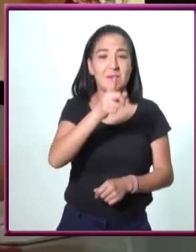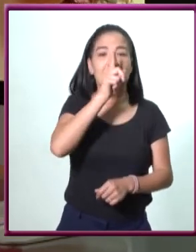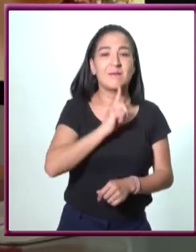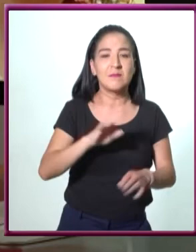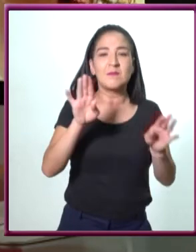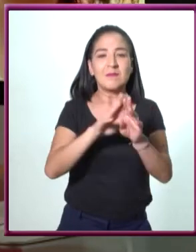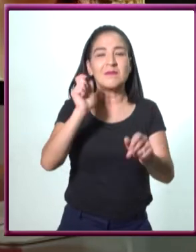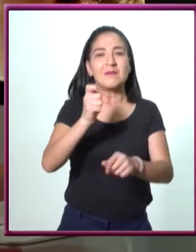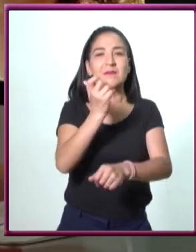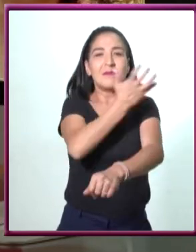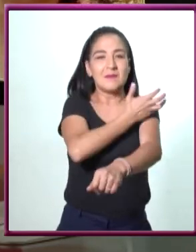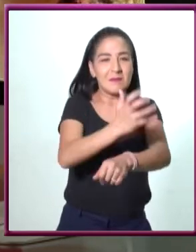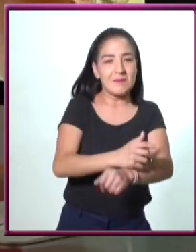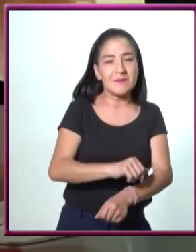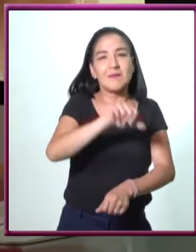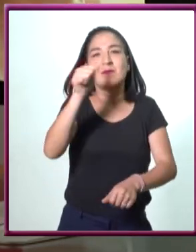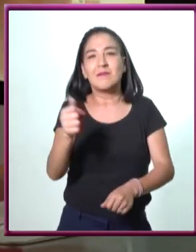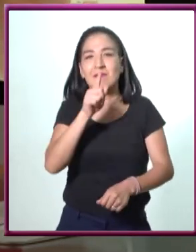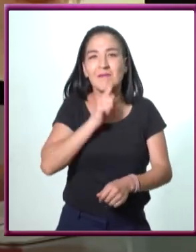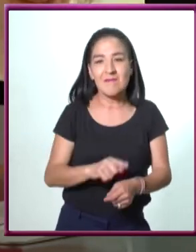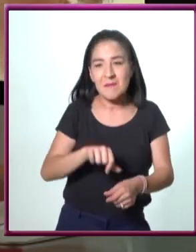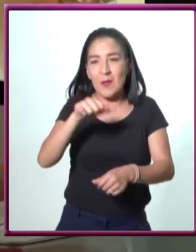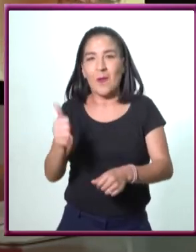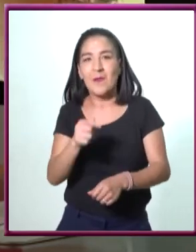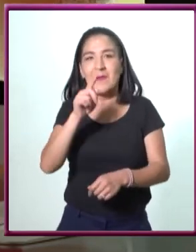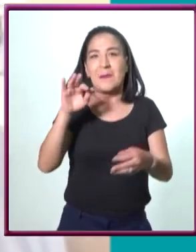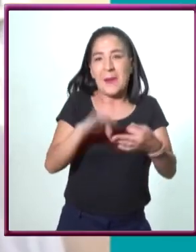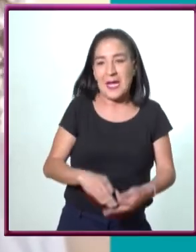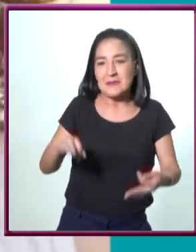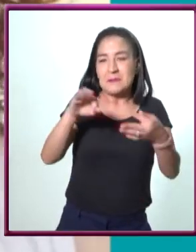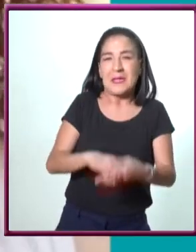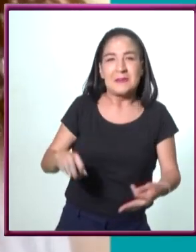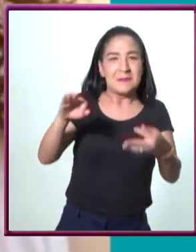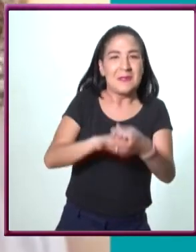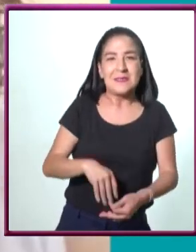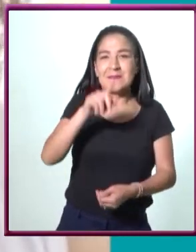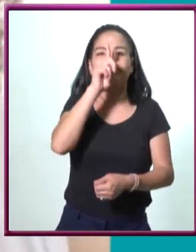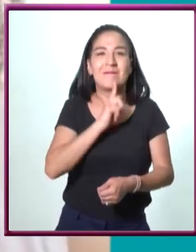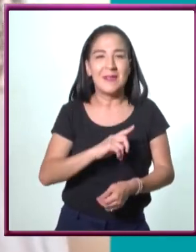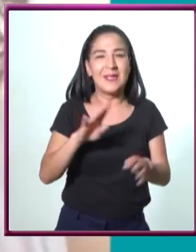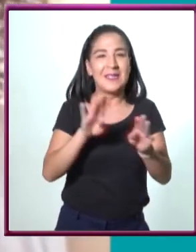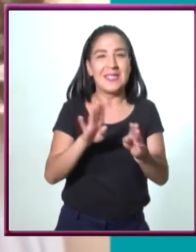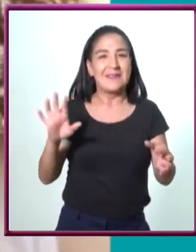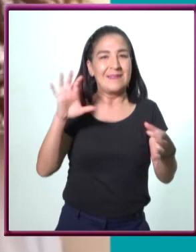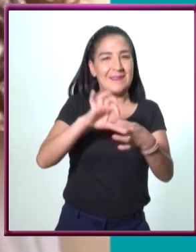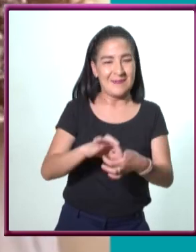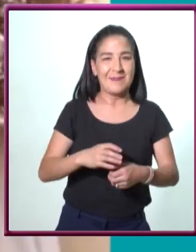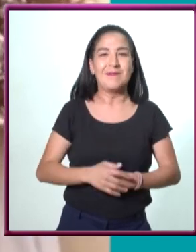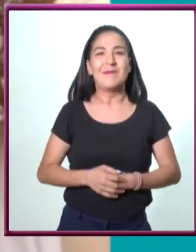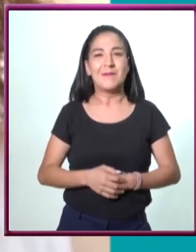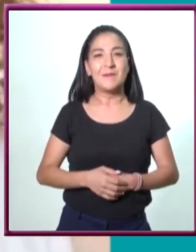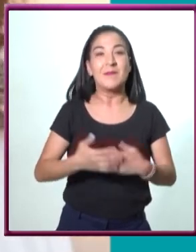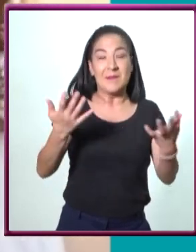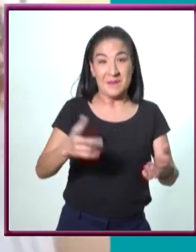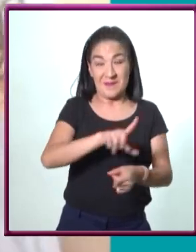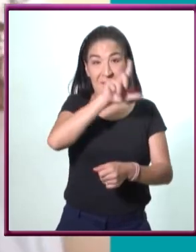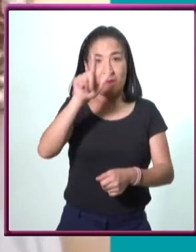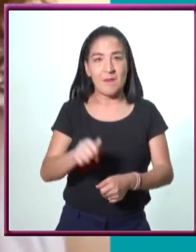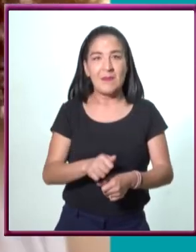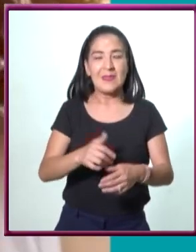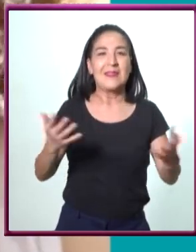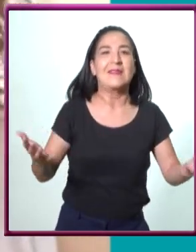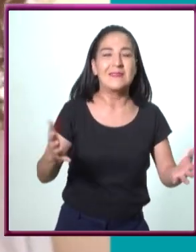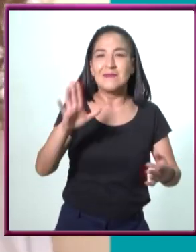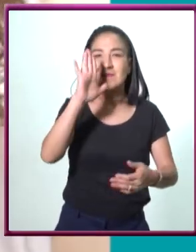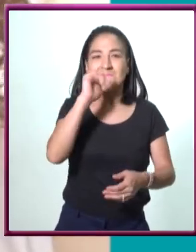mentira, tiene que venir acompañada luego de otra mentira y luego de otra, ¿no? O sea, tengo que ir acomodando todo a la primera mentira y llega un punto